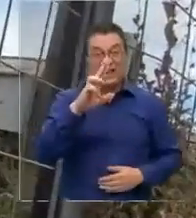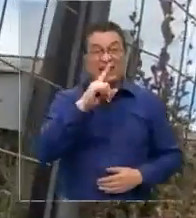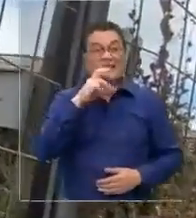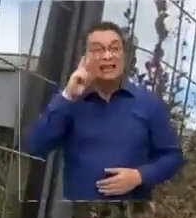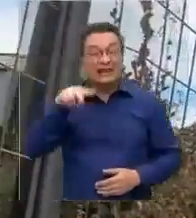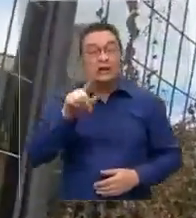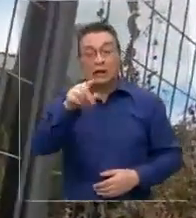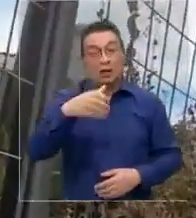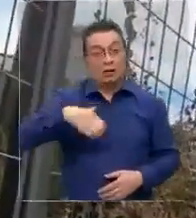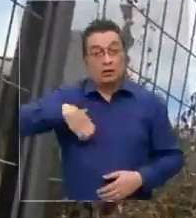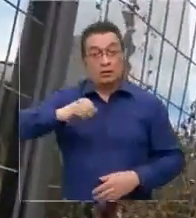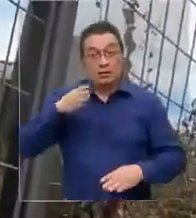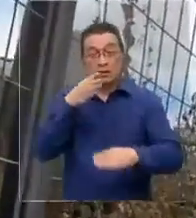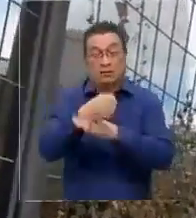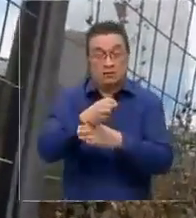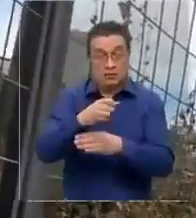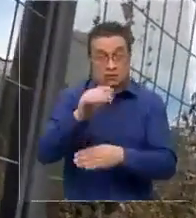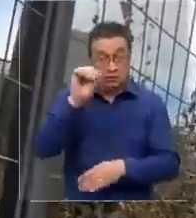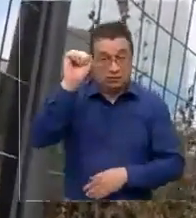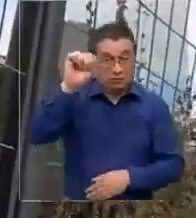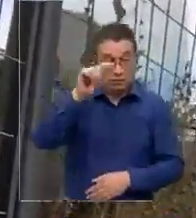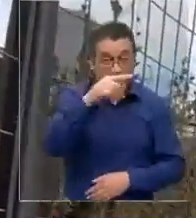entrar a la propiedad? ¿Los de la PDI? ¿Sí?